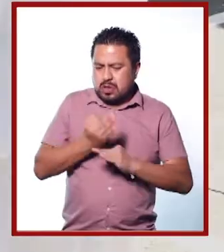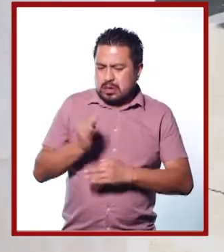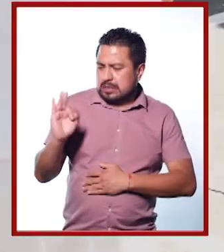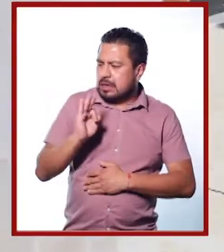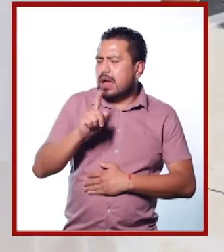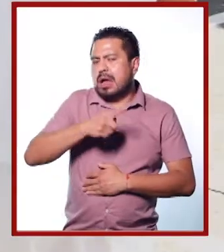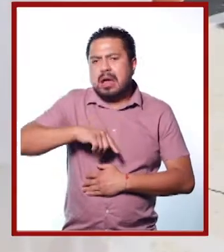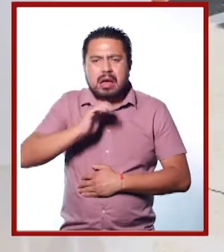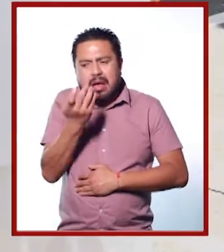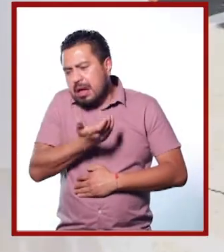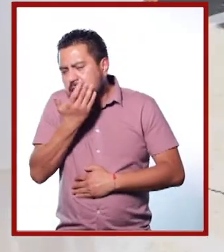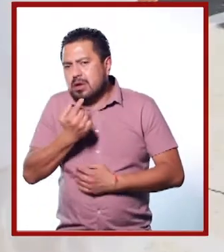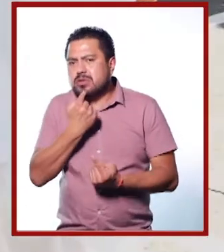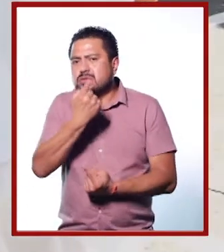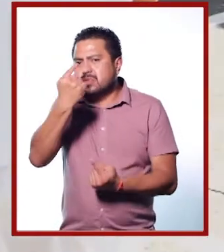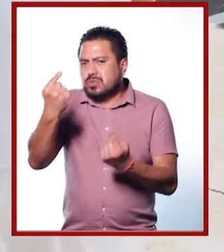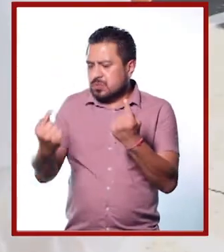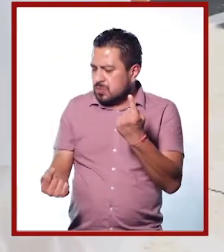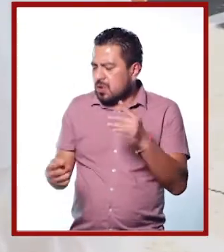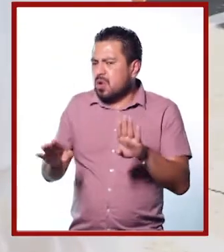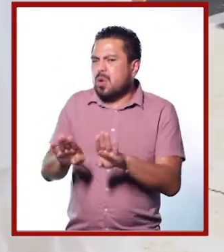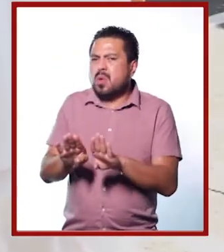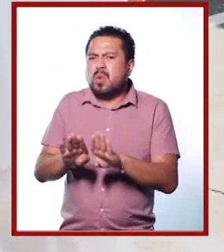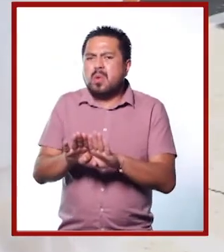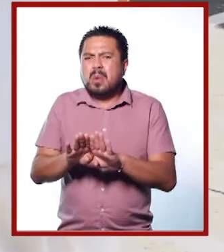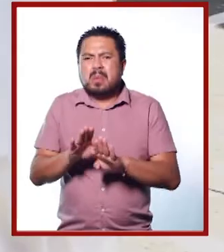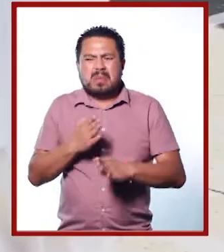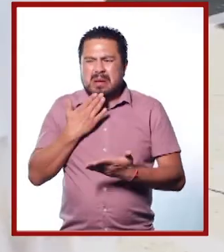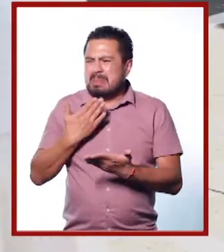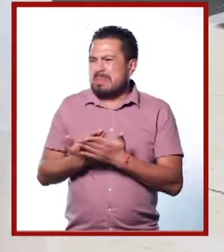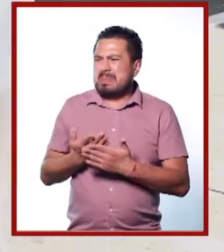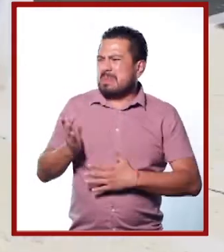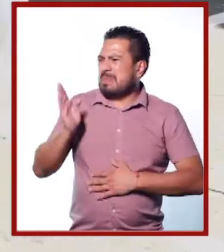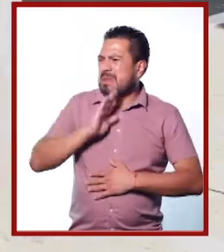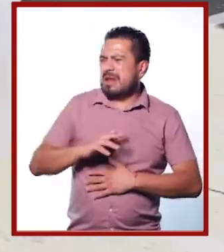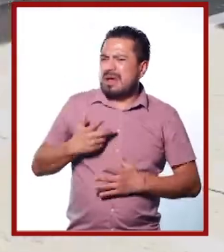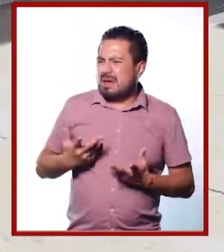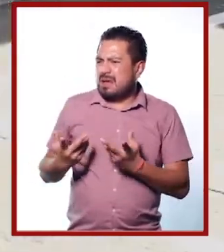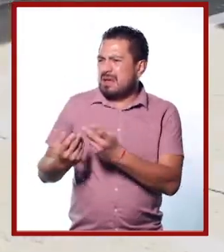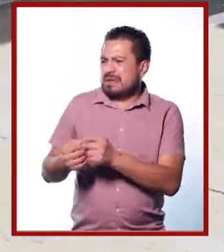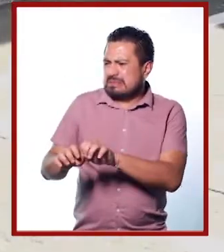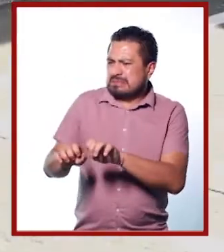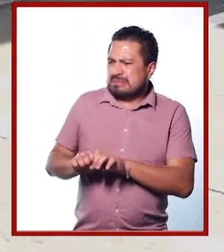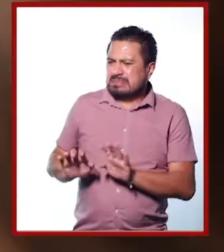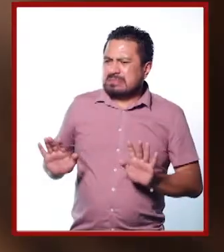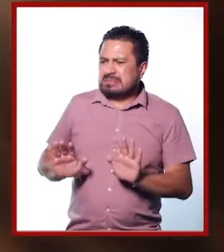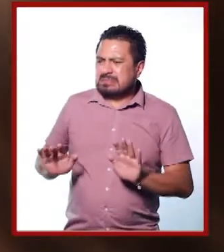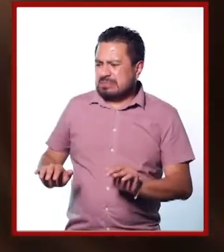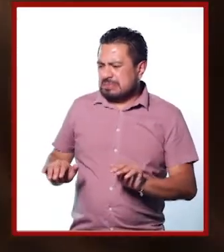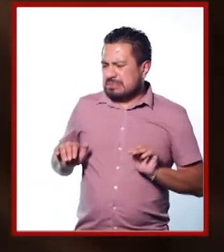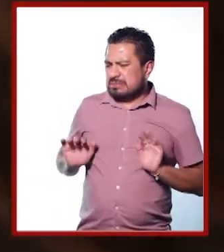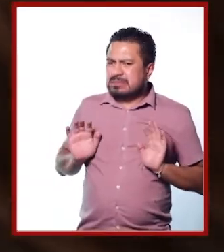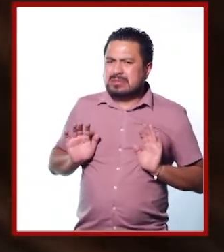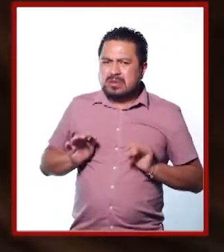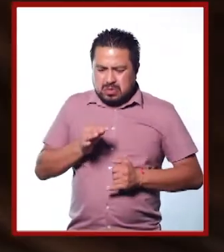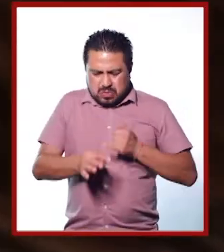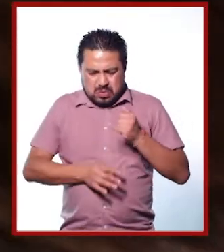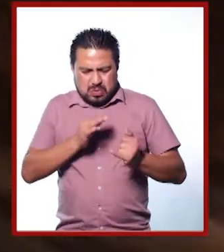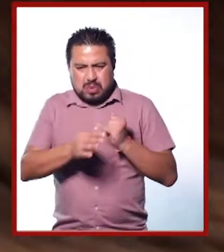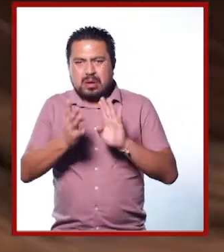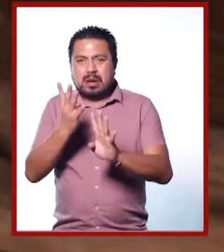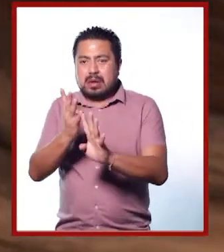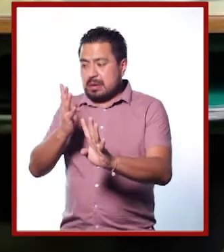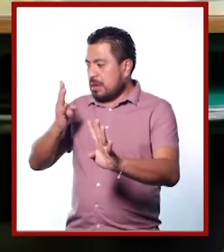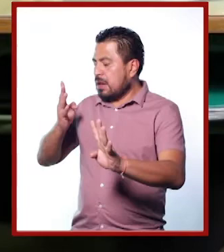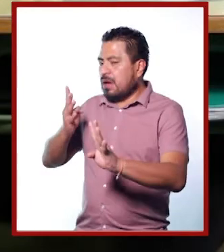estamos probablemente muy acostumbrados desde niños, como me caen mal o yo no quiero hacer equipo con él, o hasta el último que queda en la